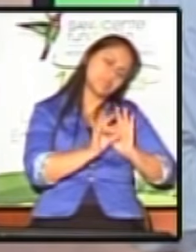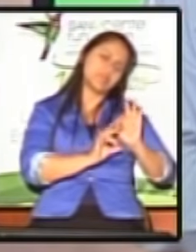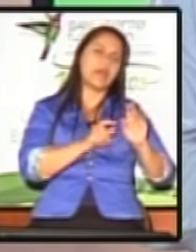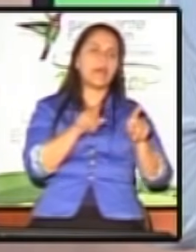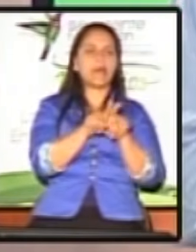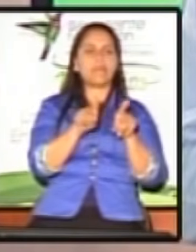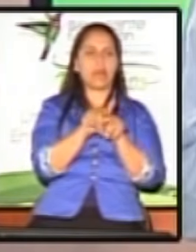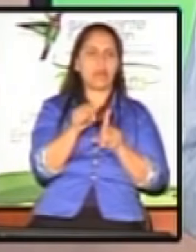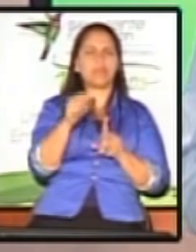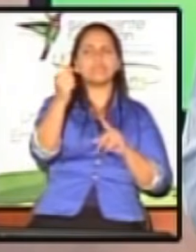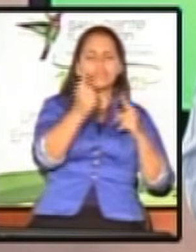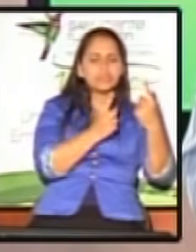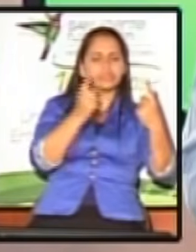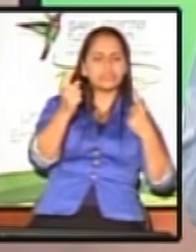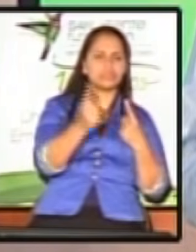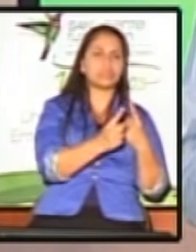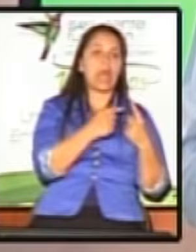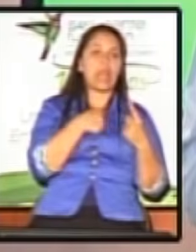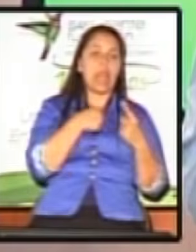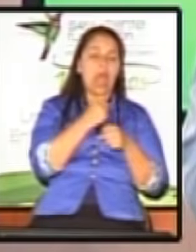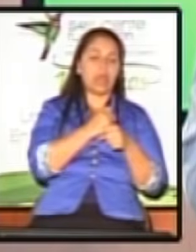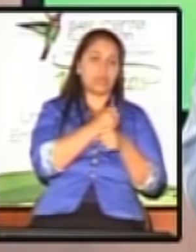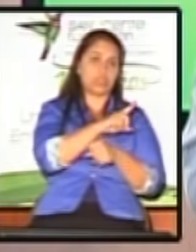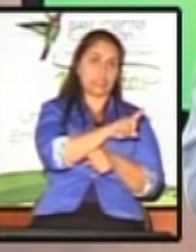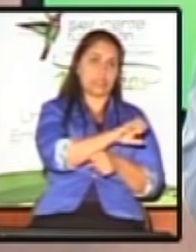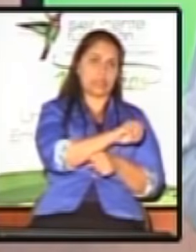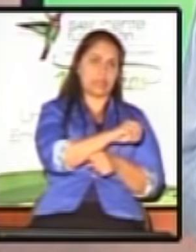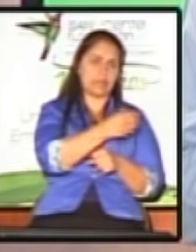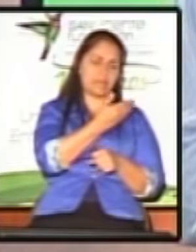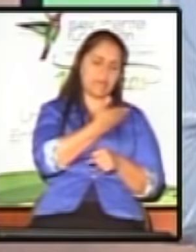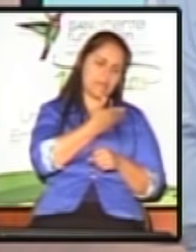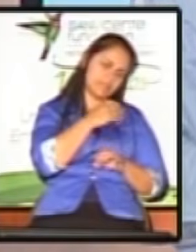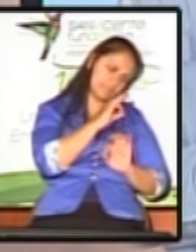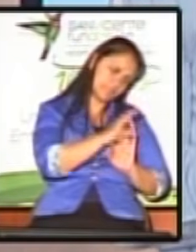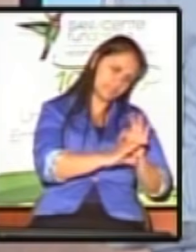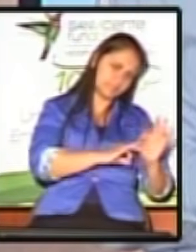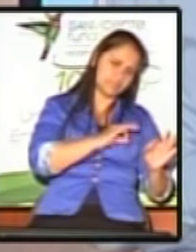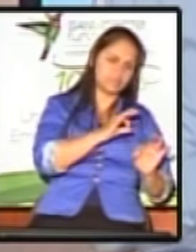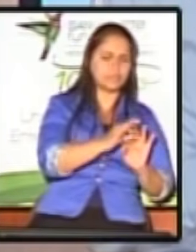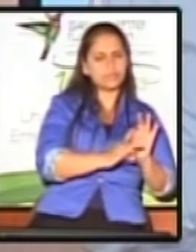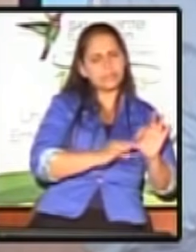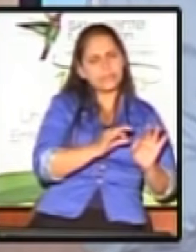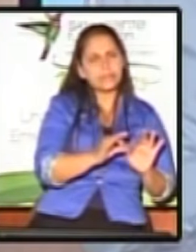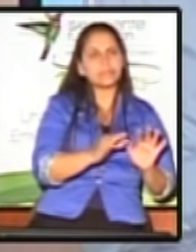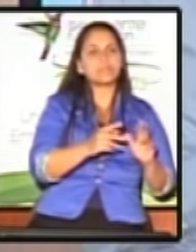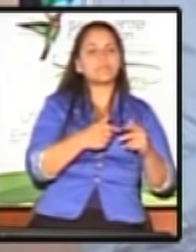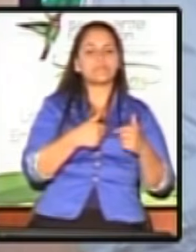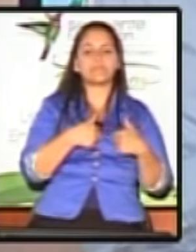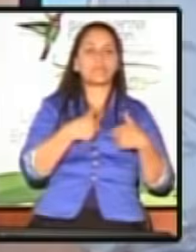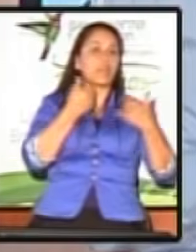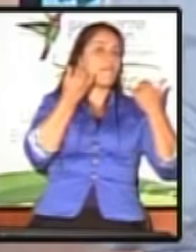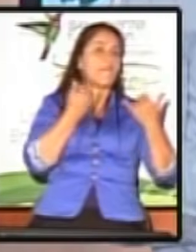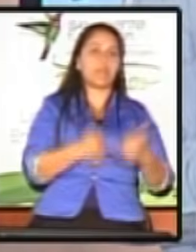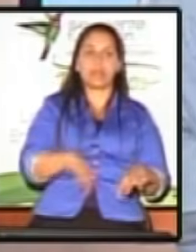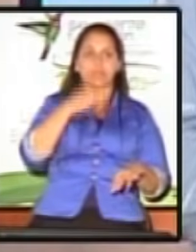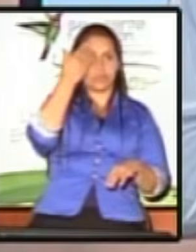alrededor de 60, con enfermedad metastásica múltiple, y al final, ni él ni yo sabíamos que era